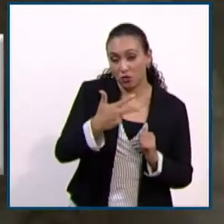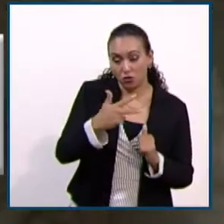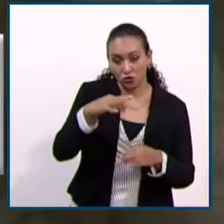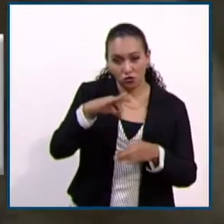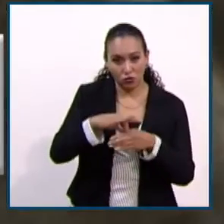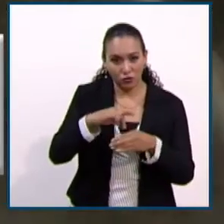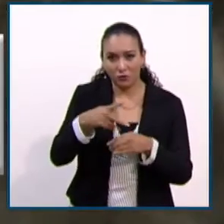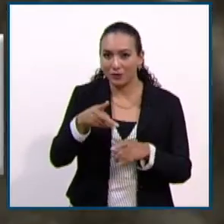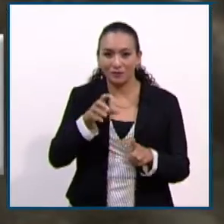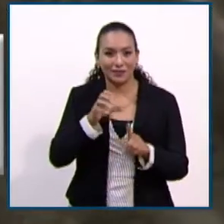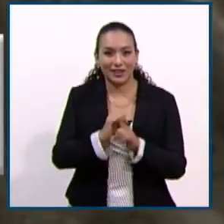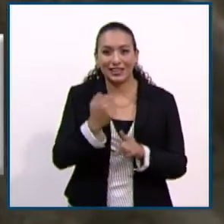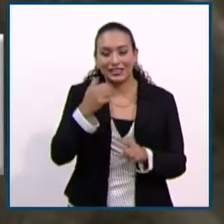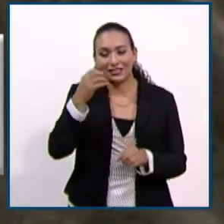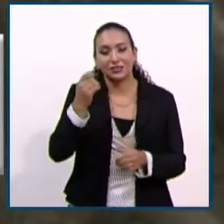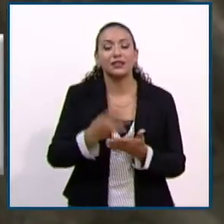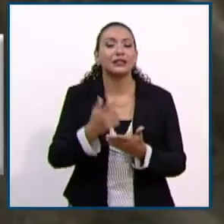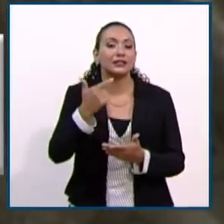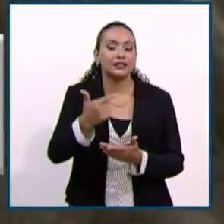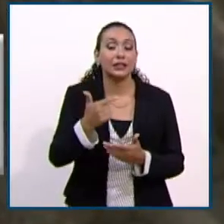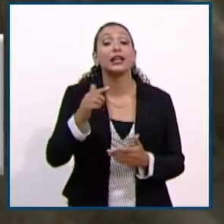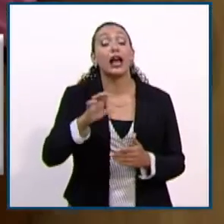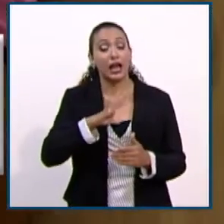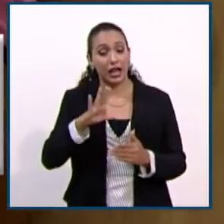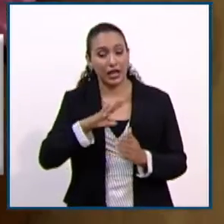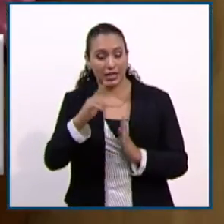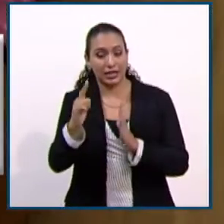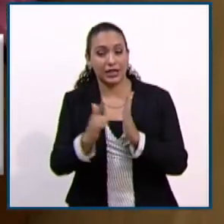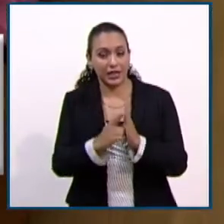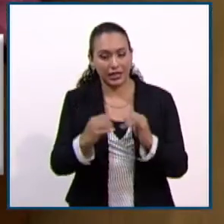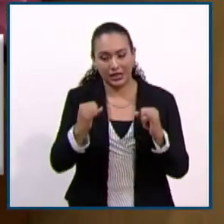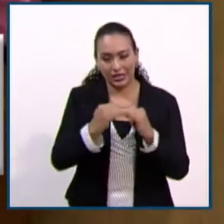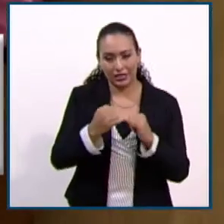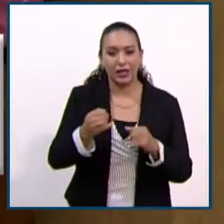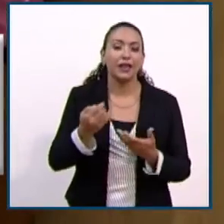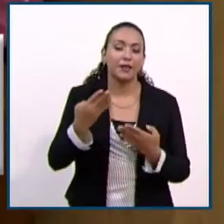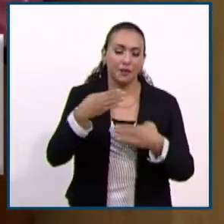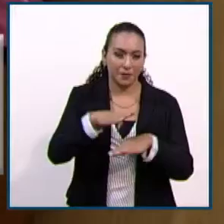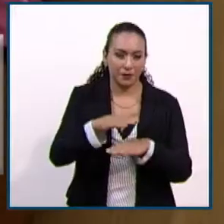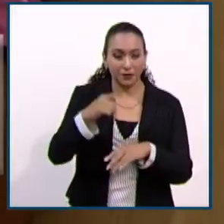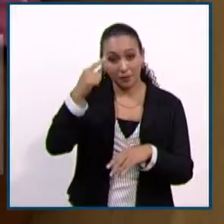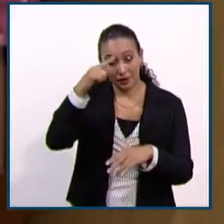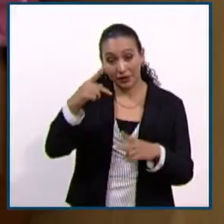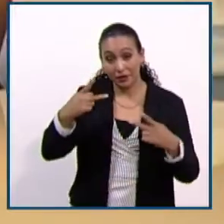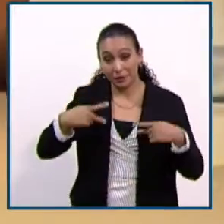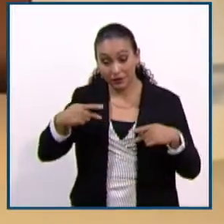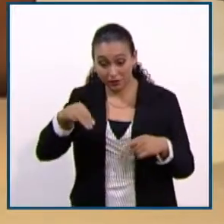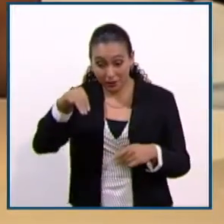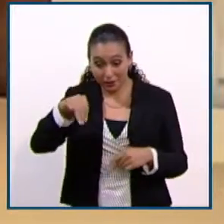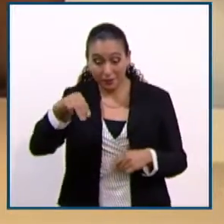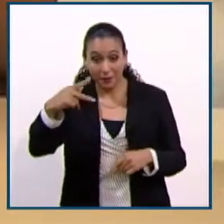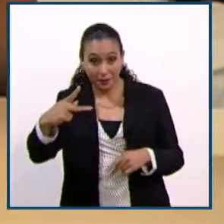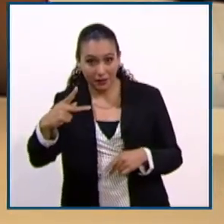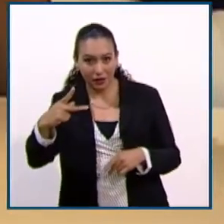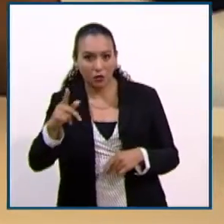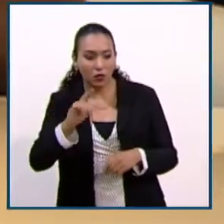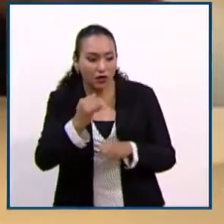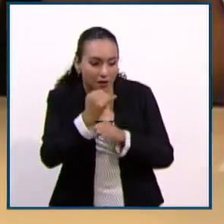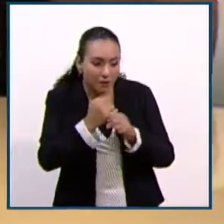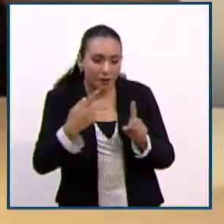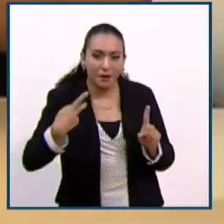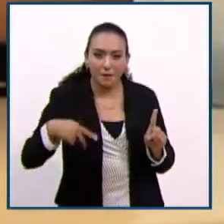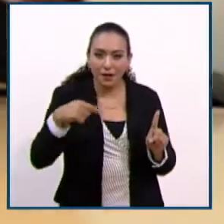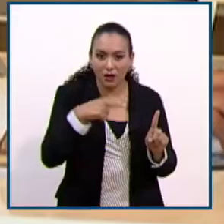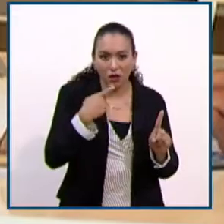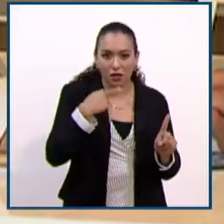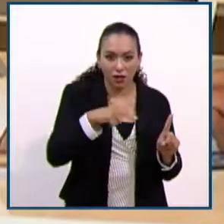fracción primera, de la Ley de Instituciones de Crédito, que permite al Ministerio Público solicitar información financiera de una persona sujeta